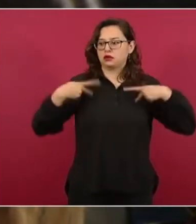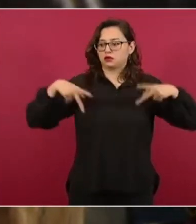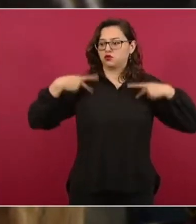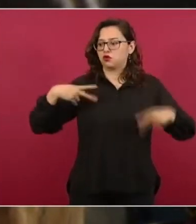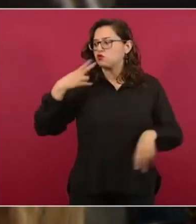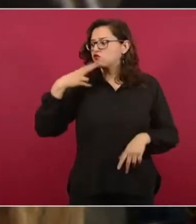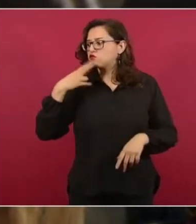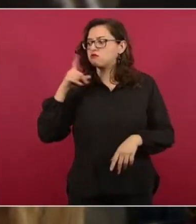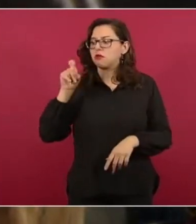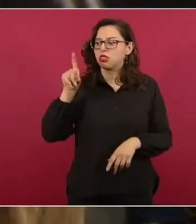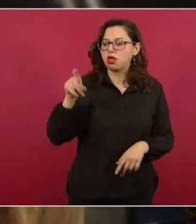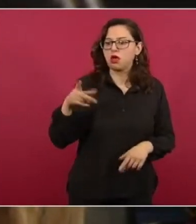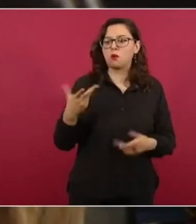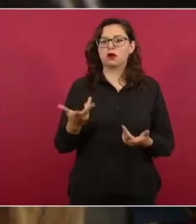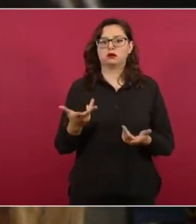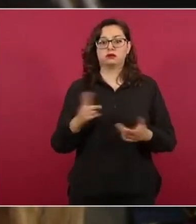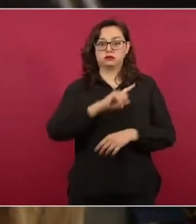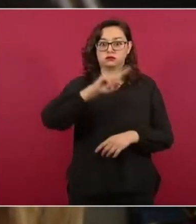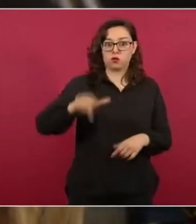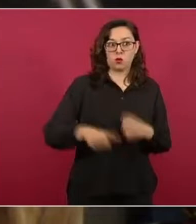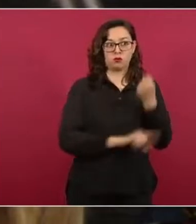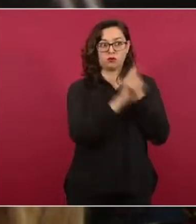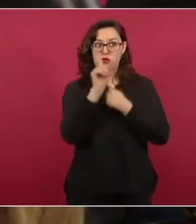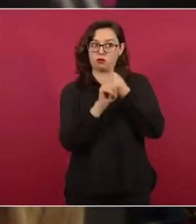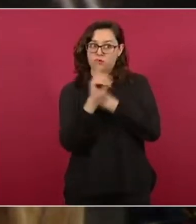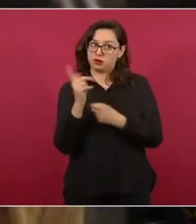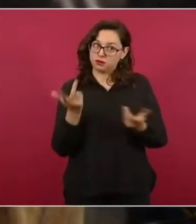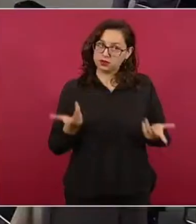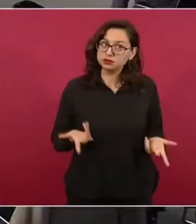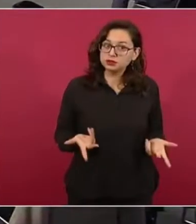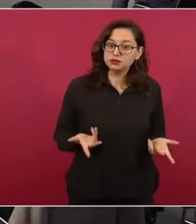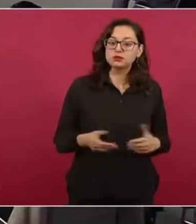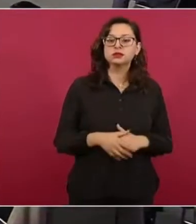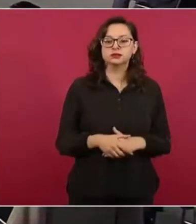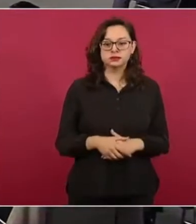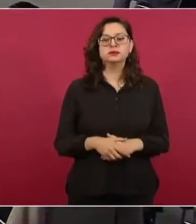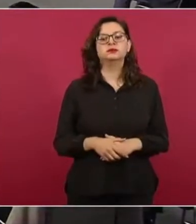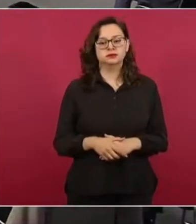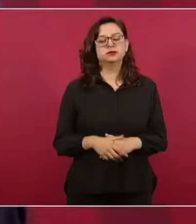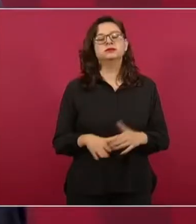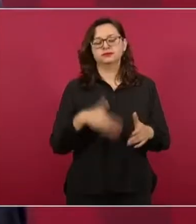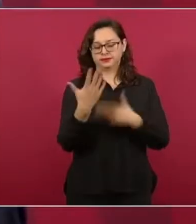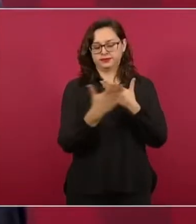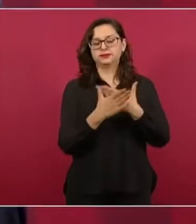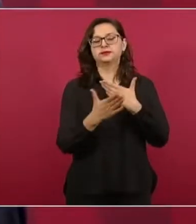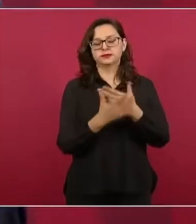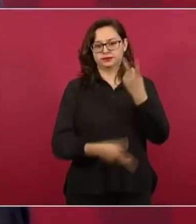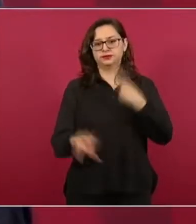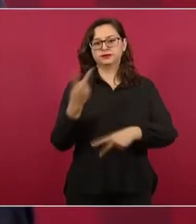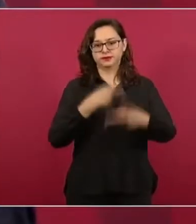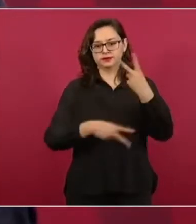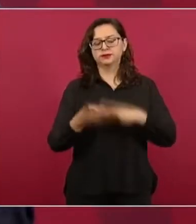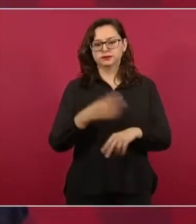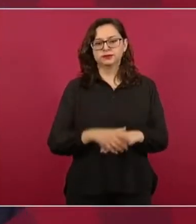distribución del agua y los conflictos normales, ¿no? Sí, te ofrecemos que va a estar con nosotros. Muchas gracias, señor presidente.